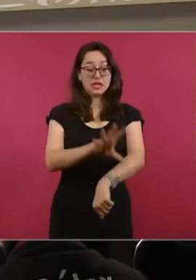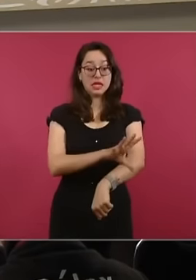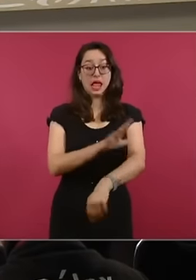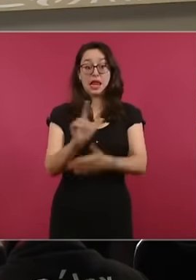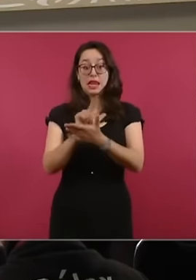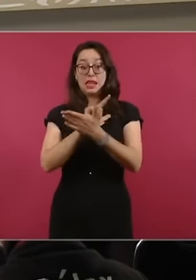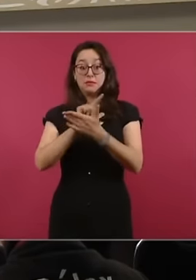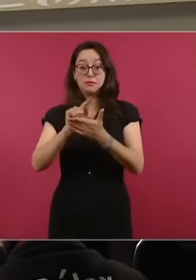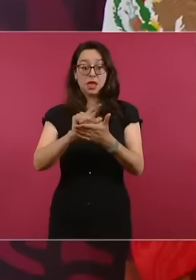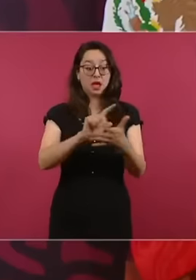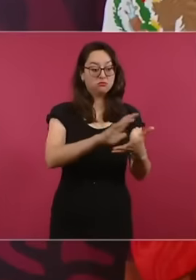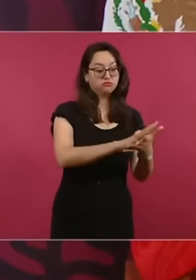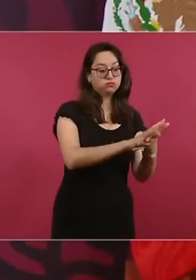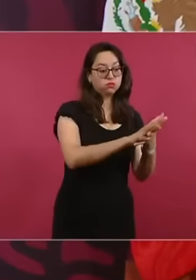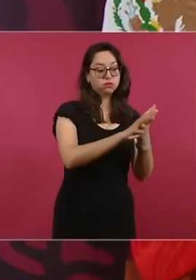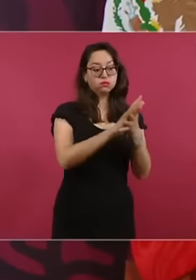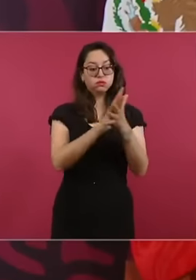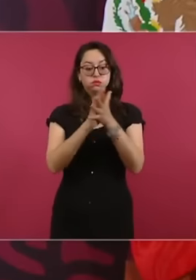años.